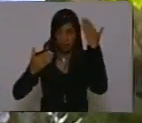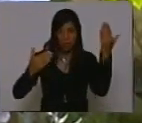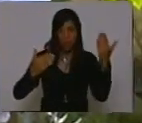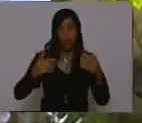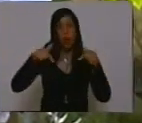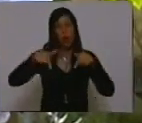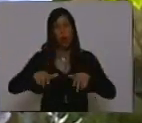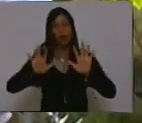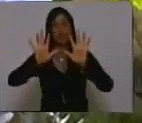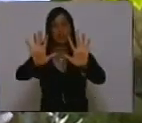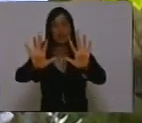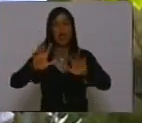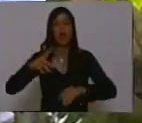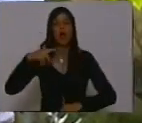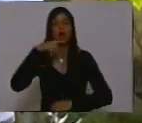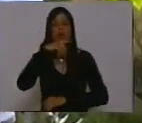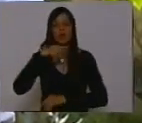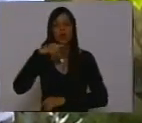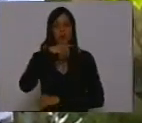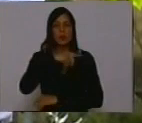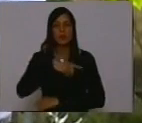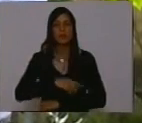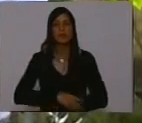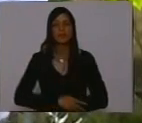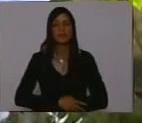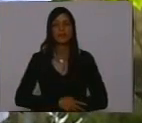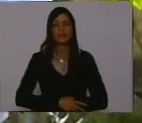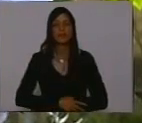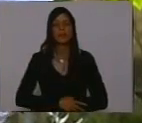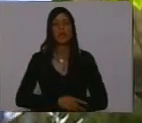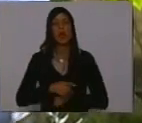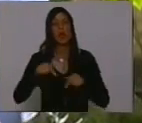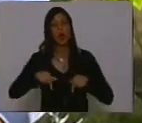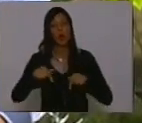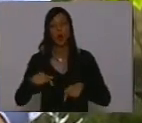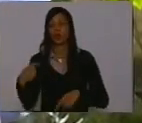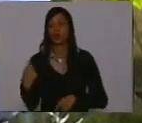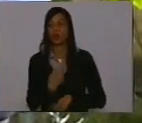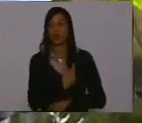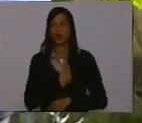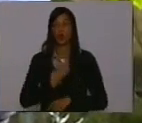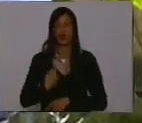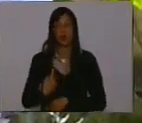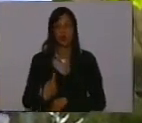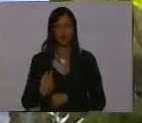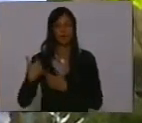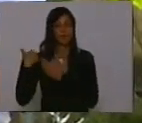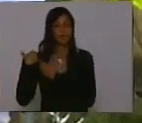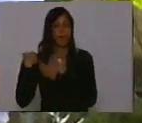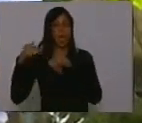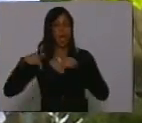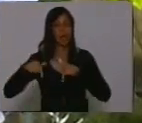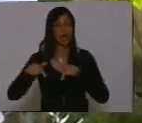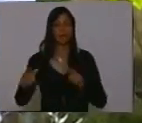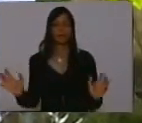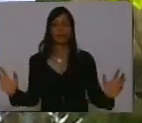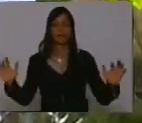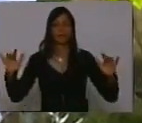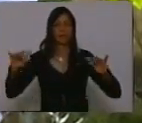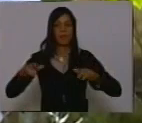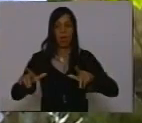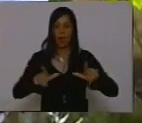10 de octubre, nos corresponde, desde este espacio hermoso,